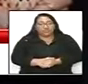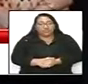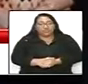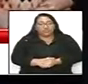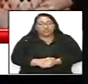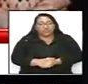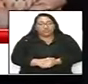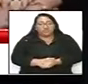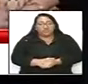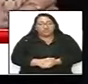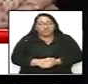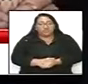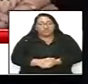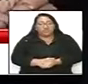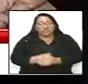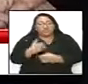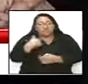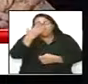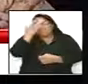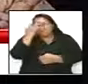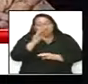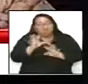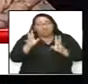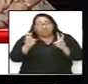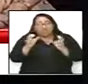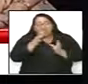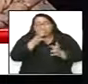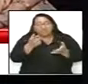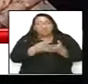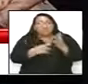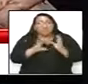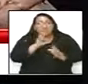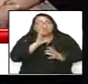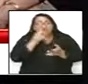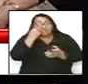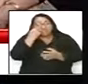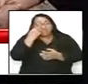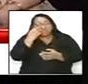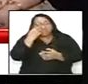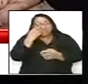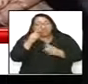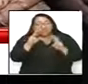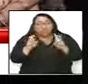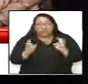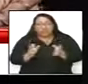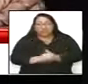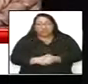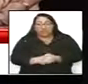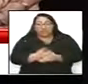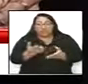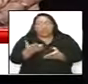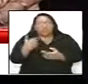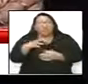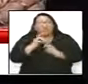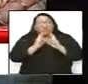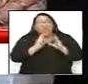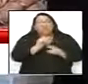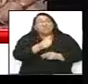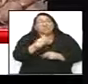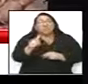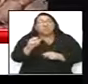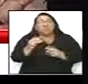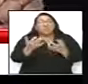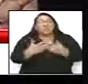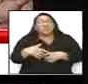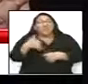Bueno, la verdad que nosotros ni idea del tema, para comenzar. O sea, este es un caso donde tendrá que responder la misma